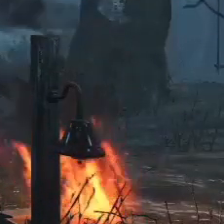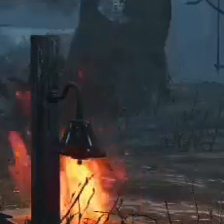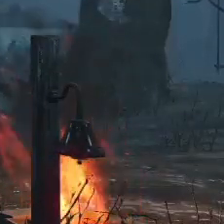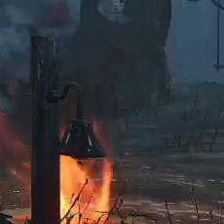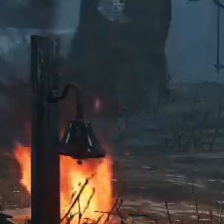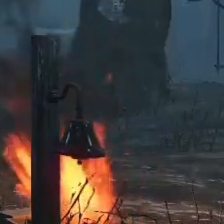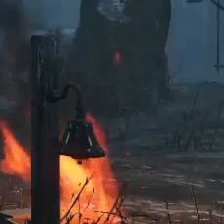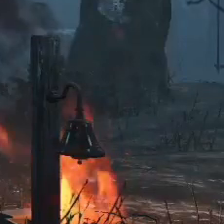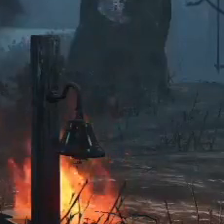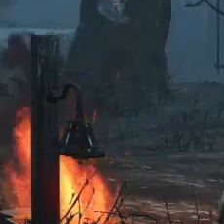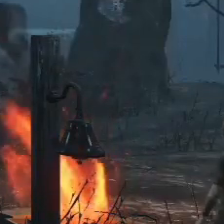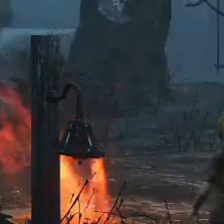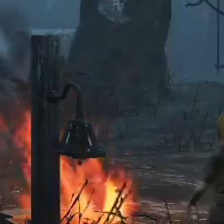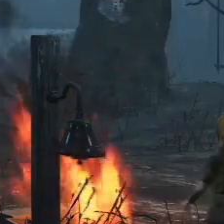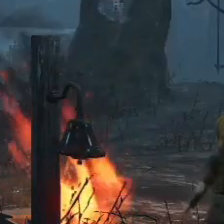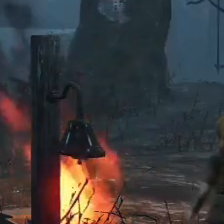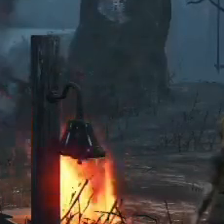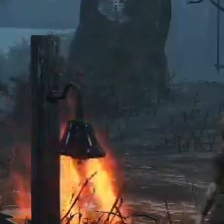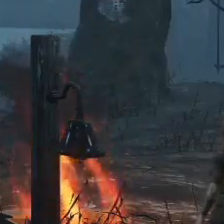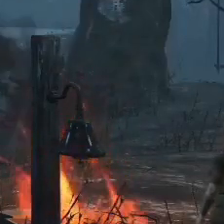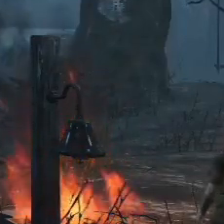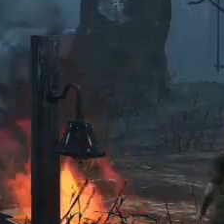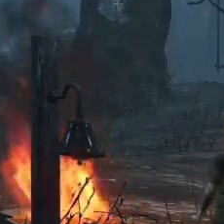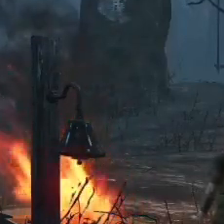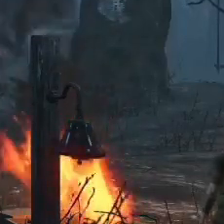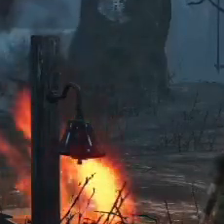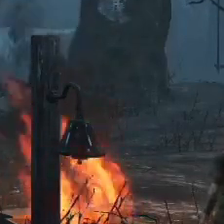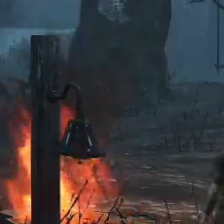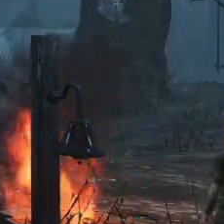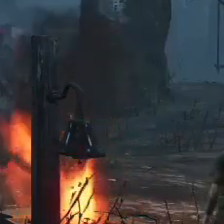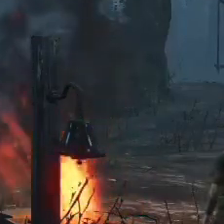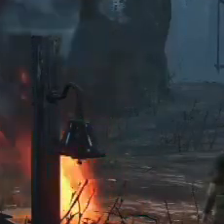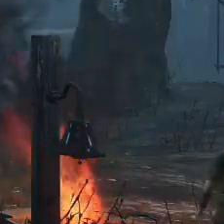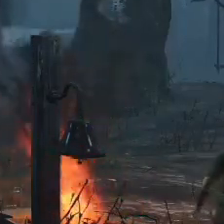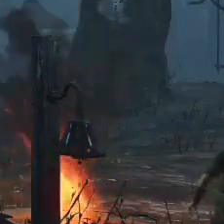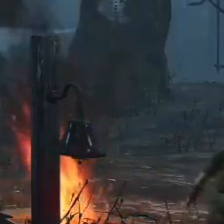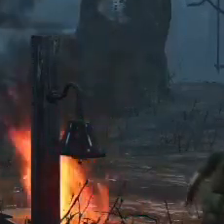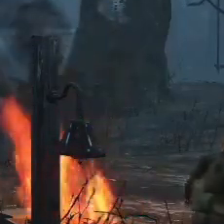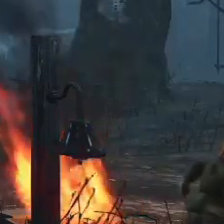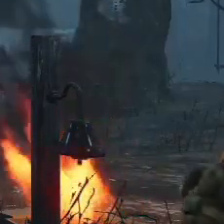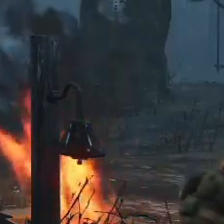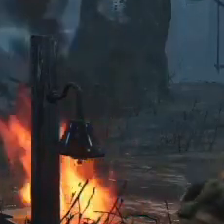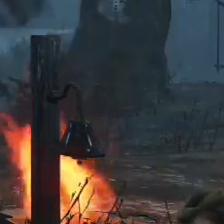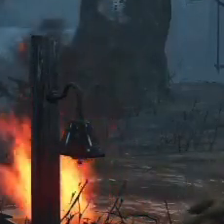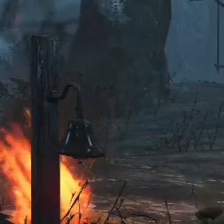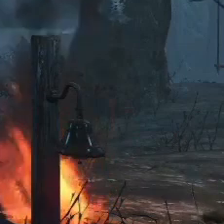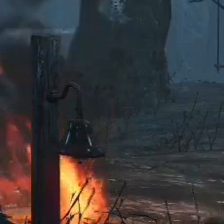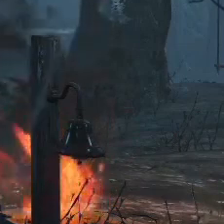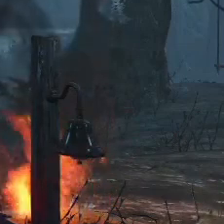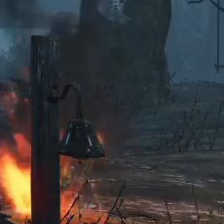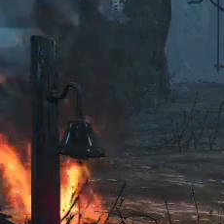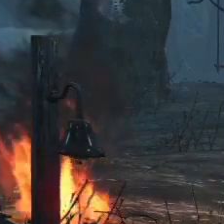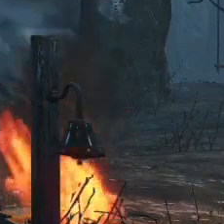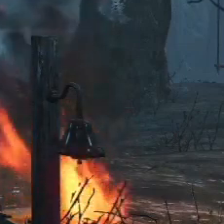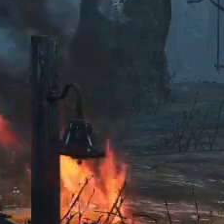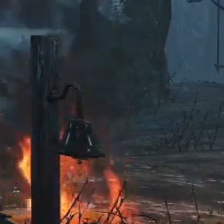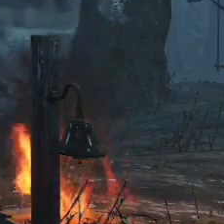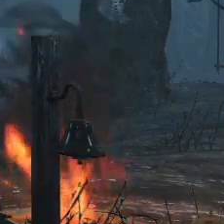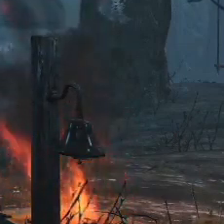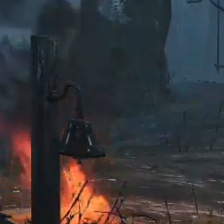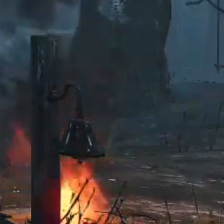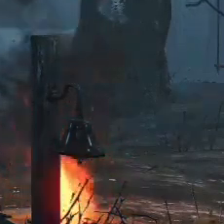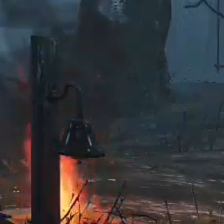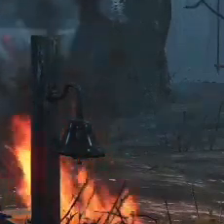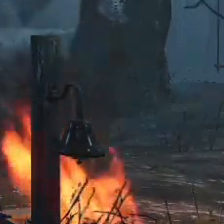votaciones yo preferiría el clero therion pero eso no lo van a aplicar porque el poder se tiene que quedar en unas castas y eso